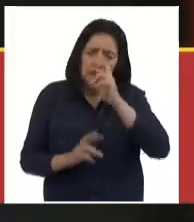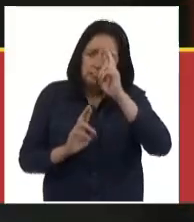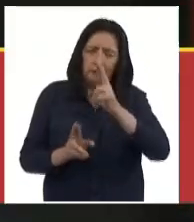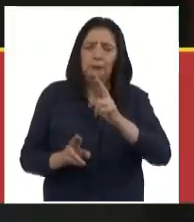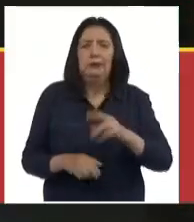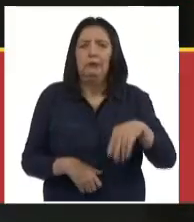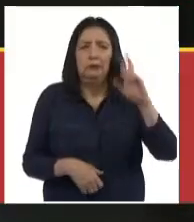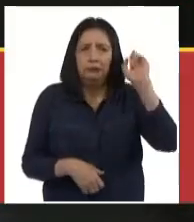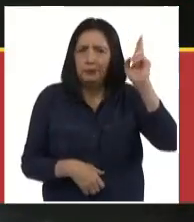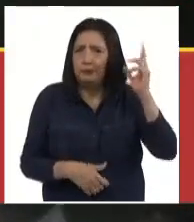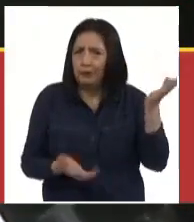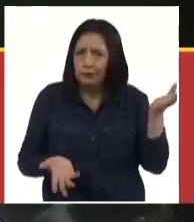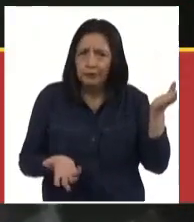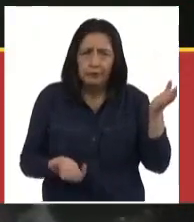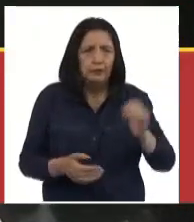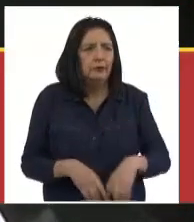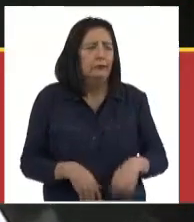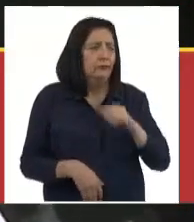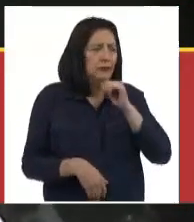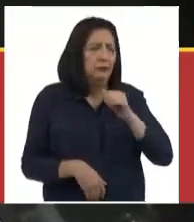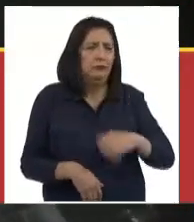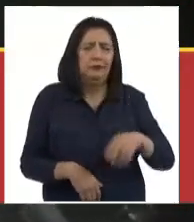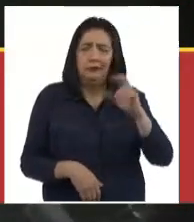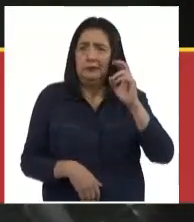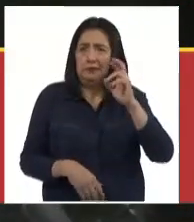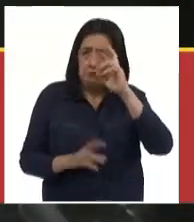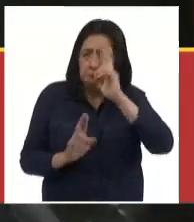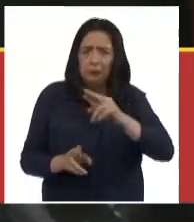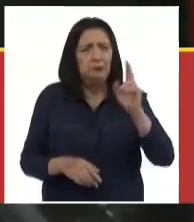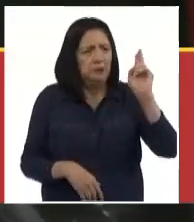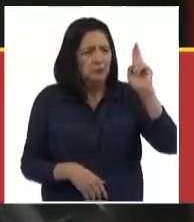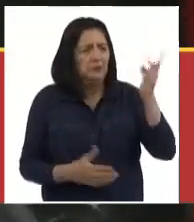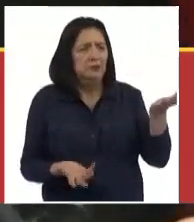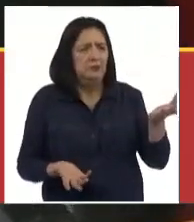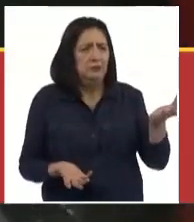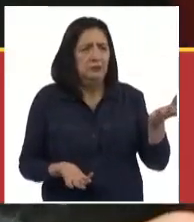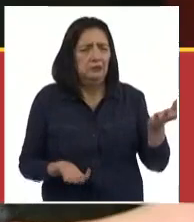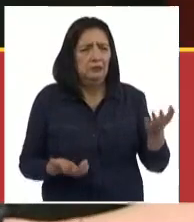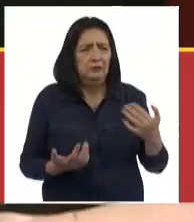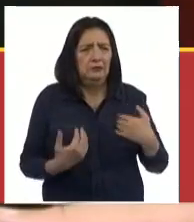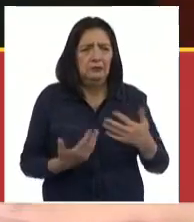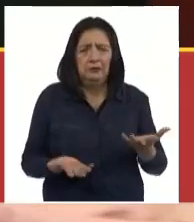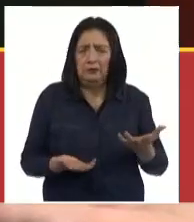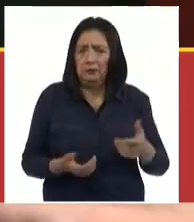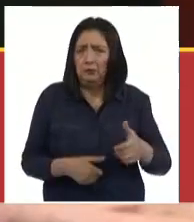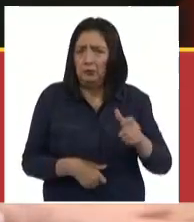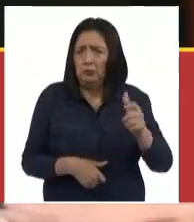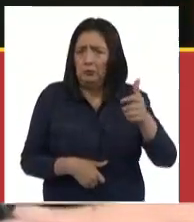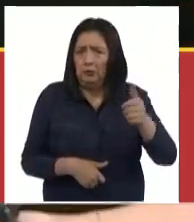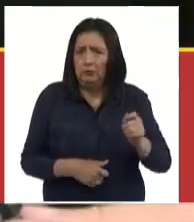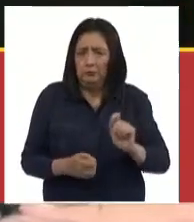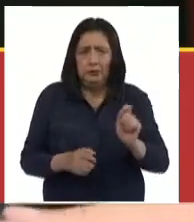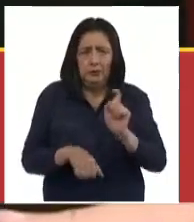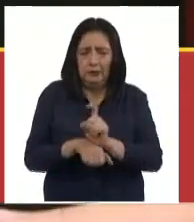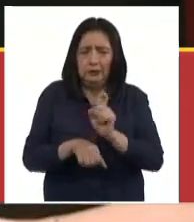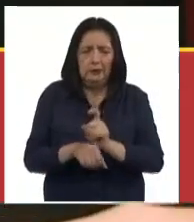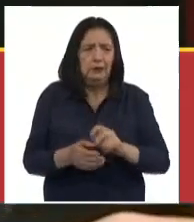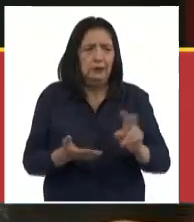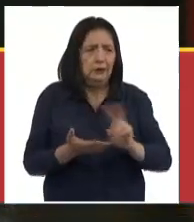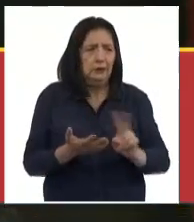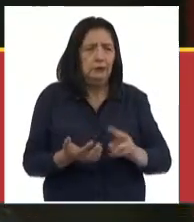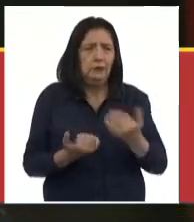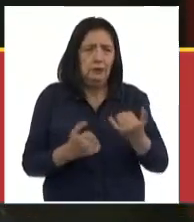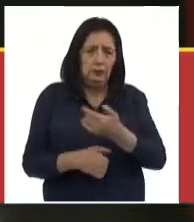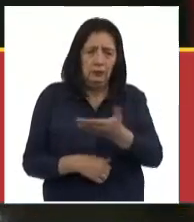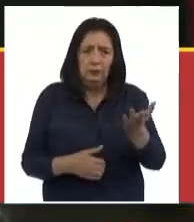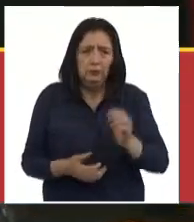un maestro, faltar el respeto a ese maestro que te ha cogido un lápiz para enseñarte a leer, para que hoy en día